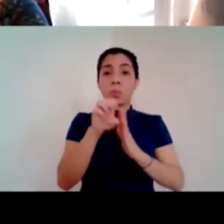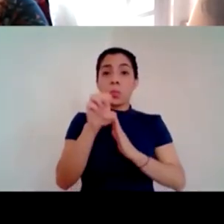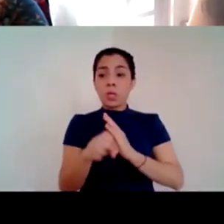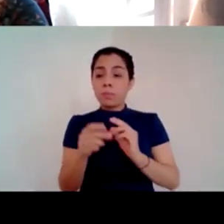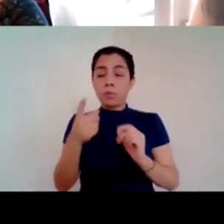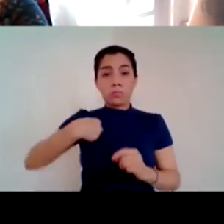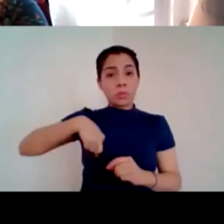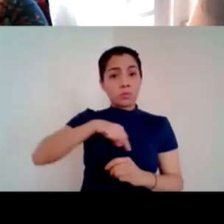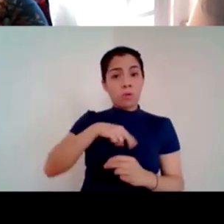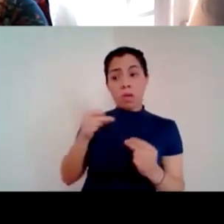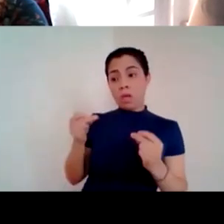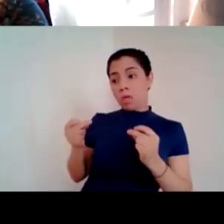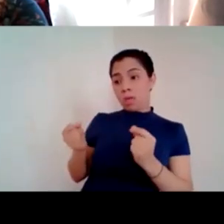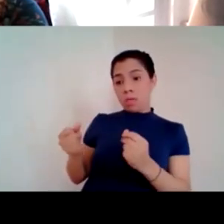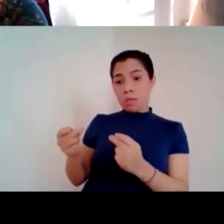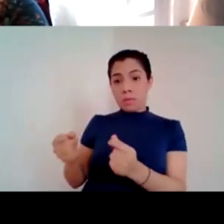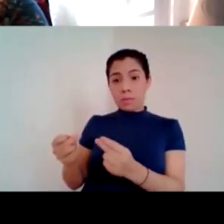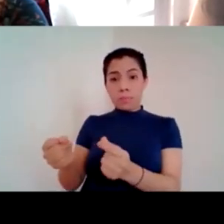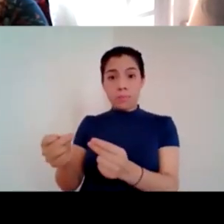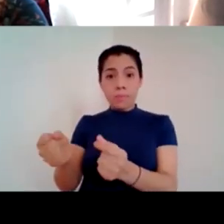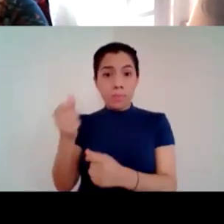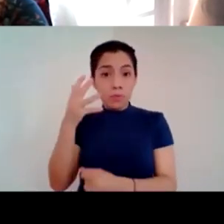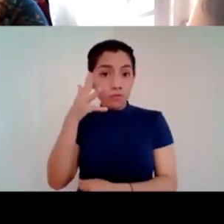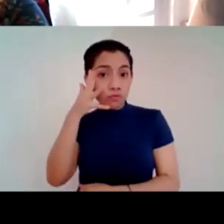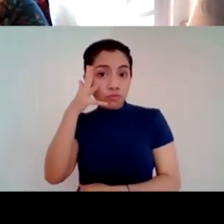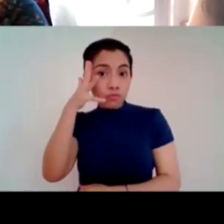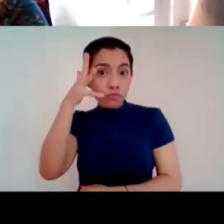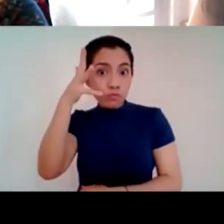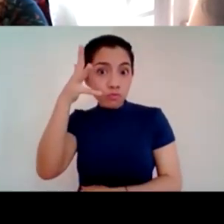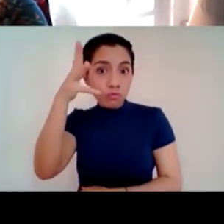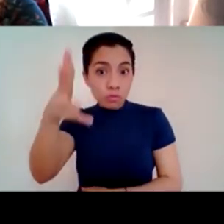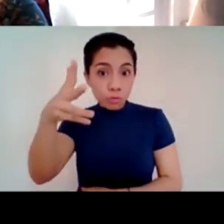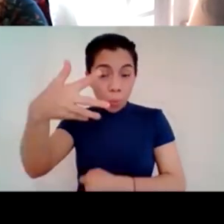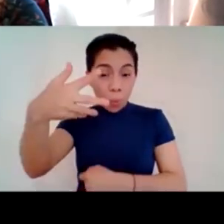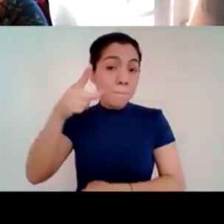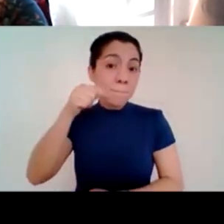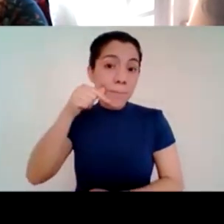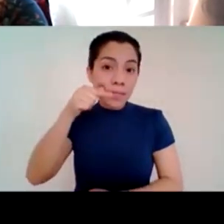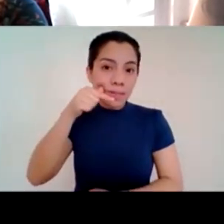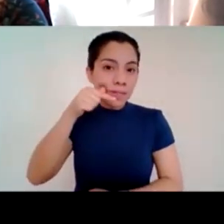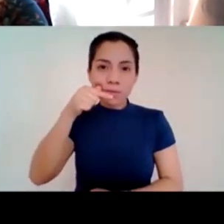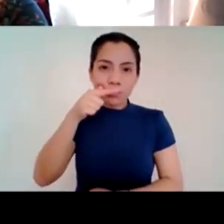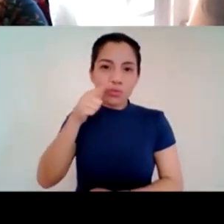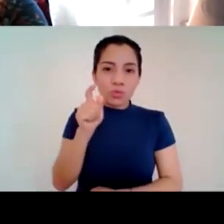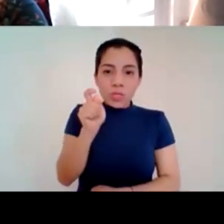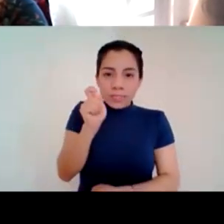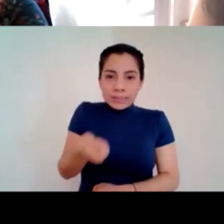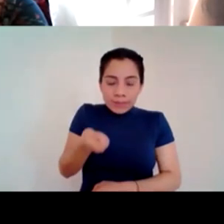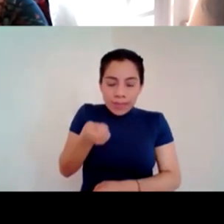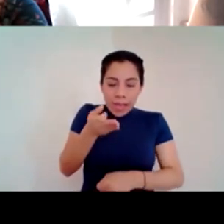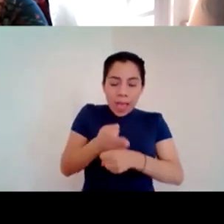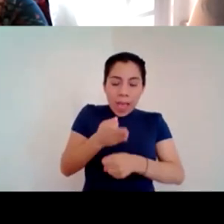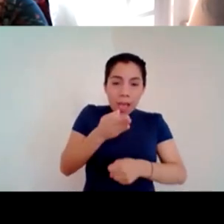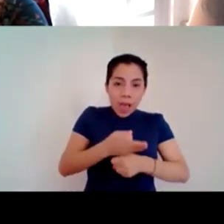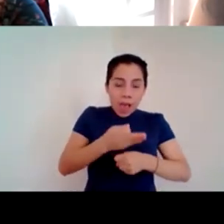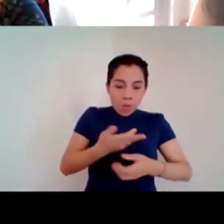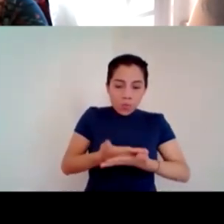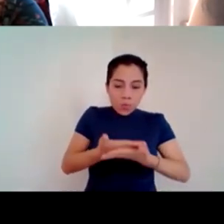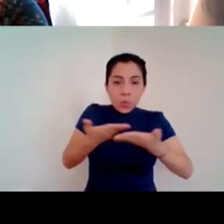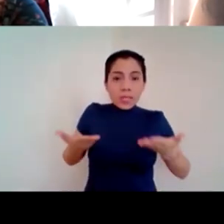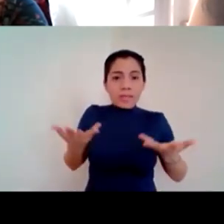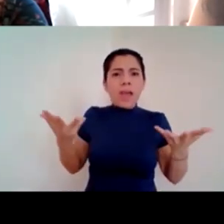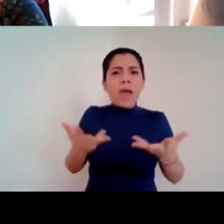el futuro no es mañana es ahora ahorita entonces